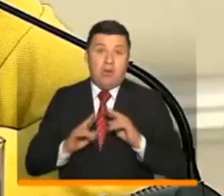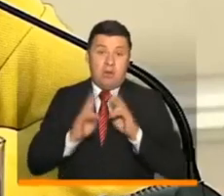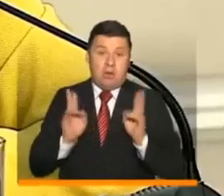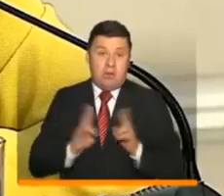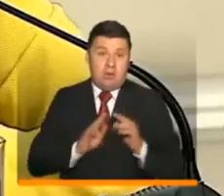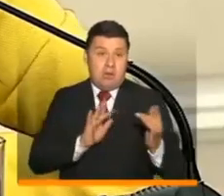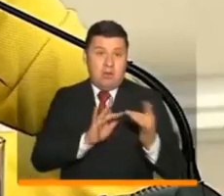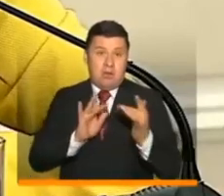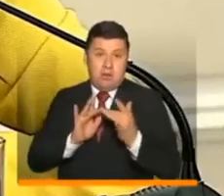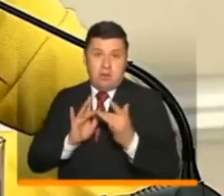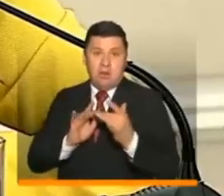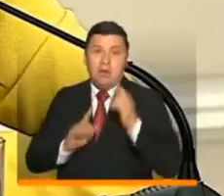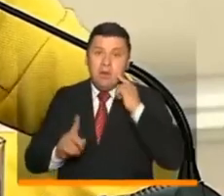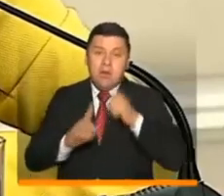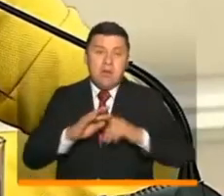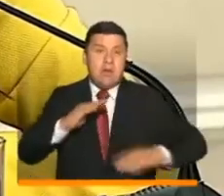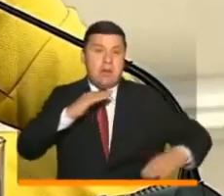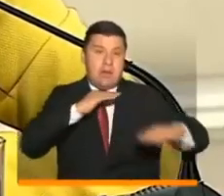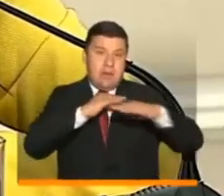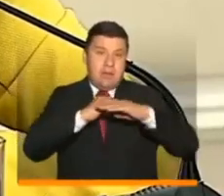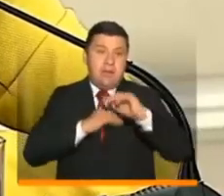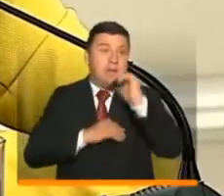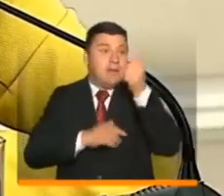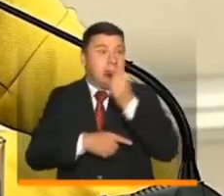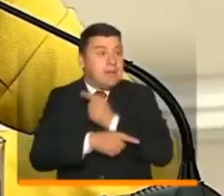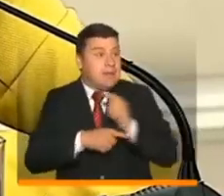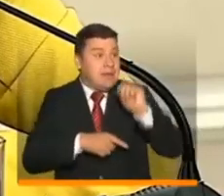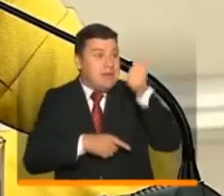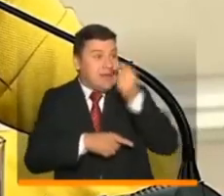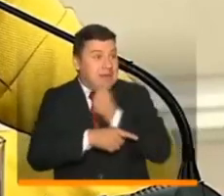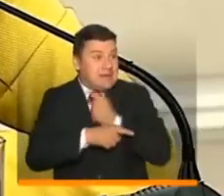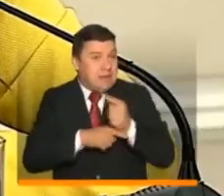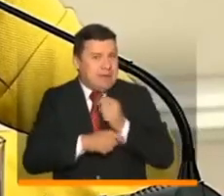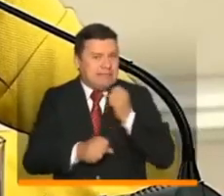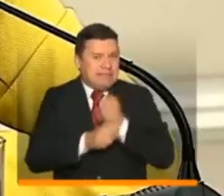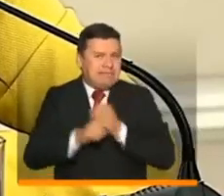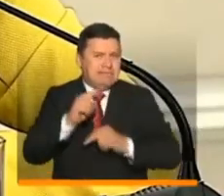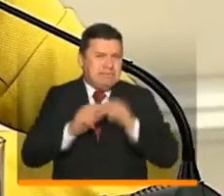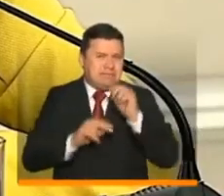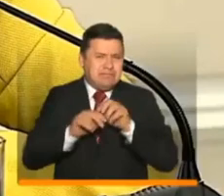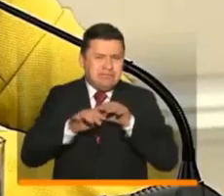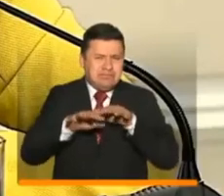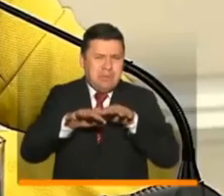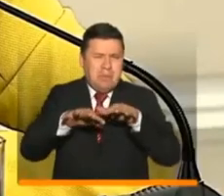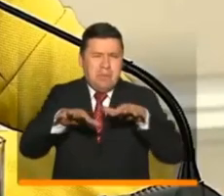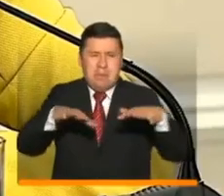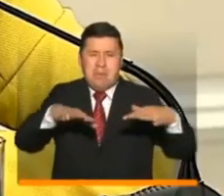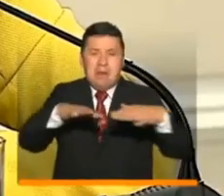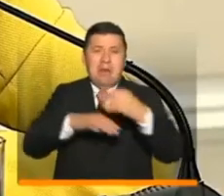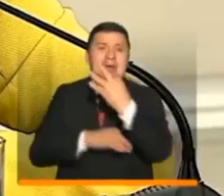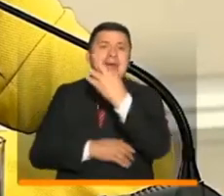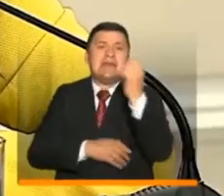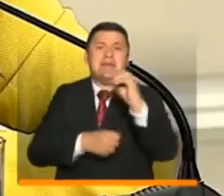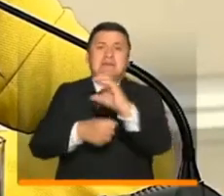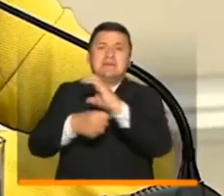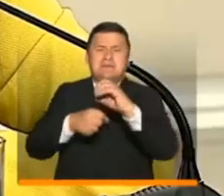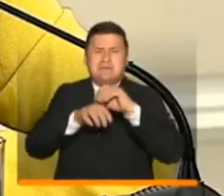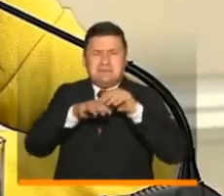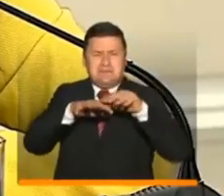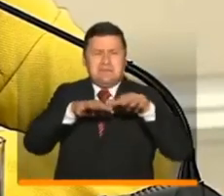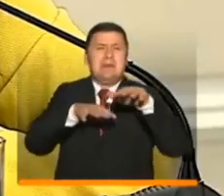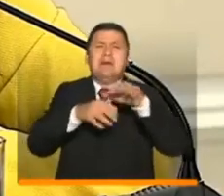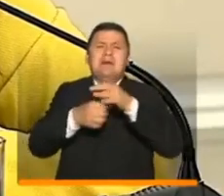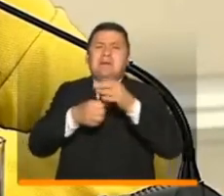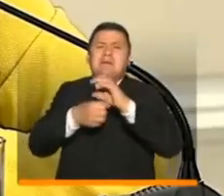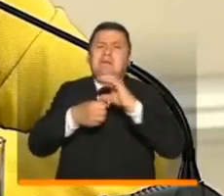conectividad es equidad. En 10 semanas, presidente, están estas 300 zonas conectadas y desde ya